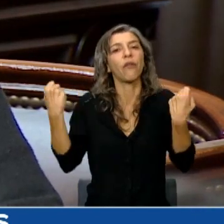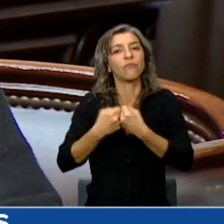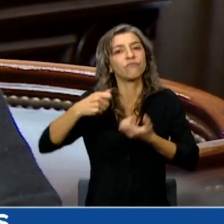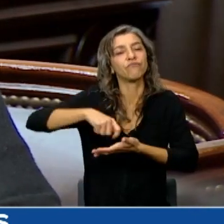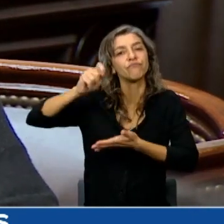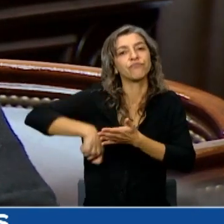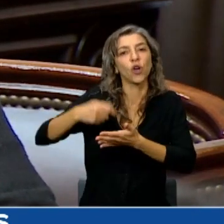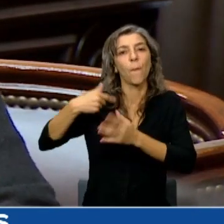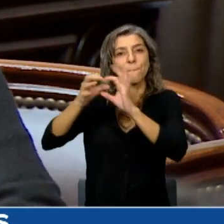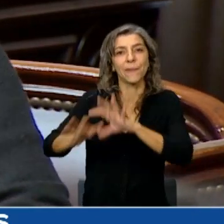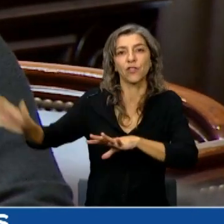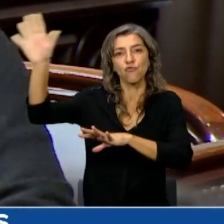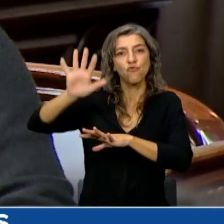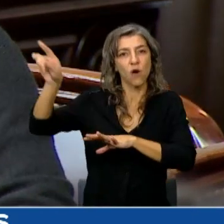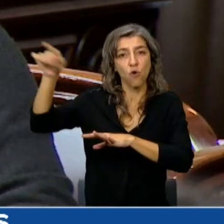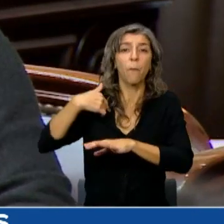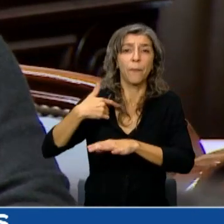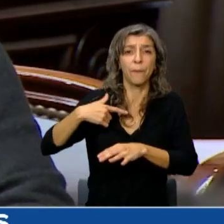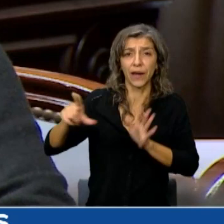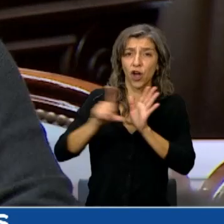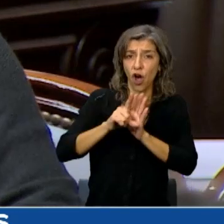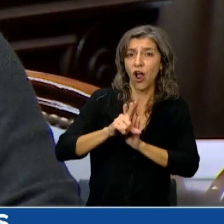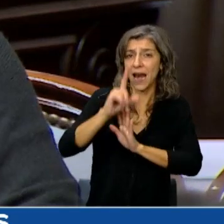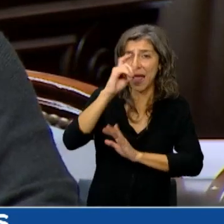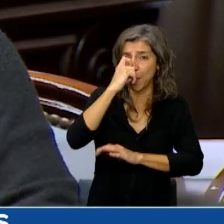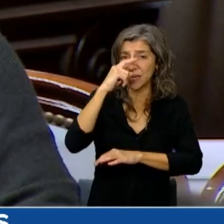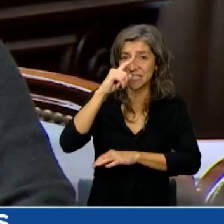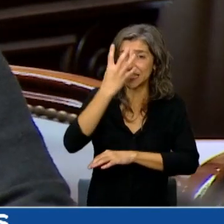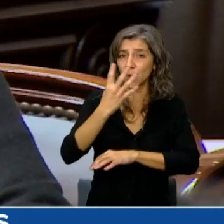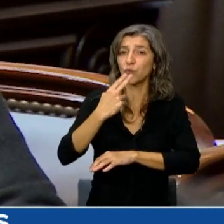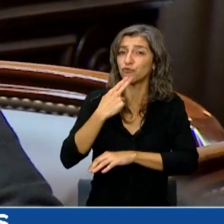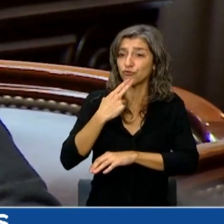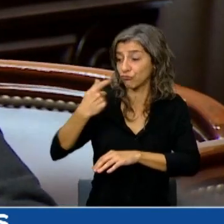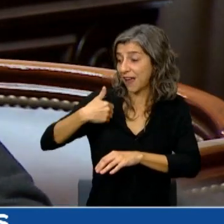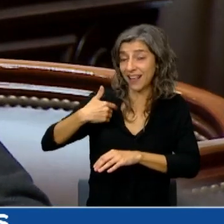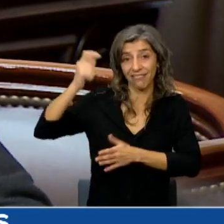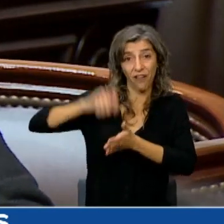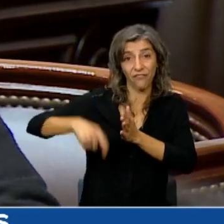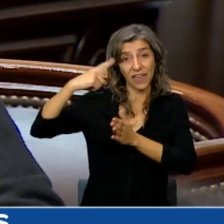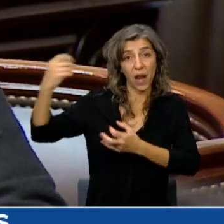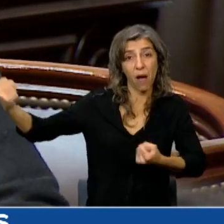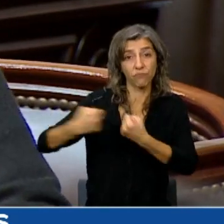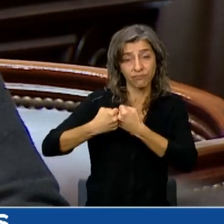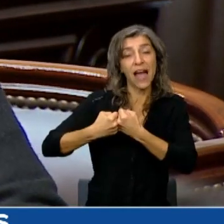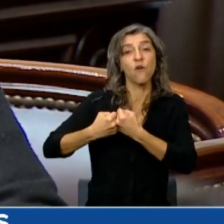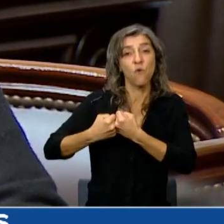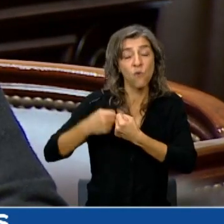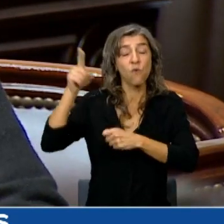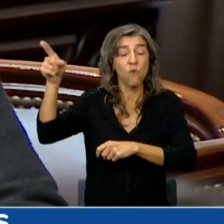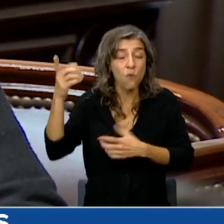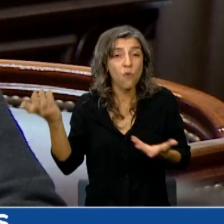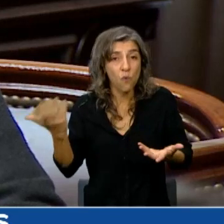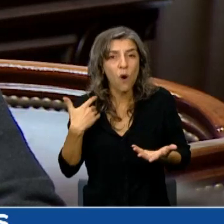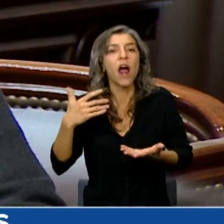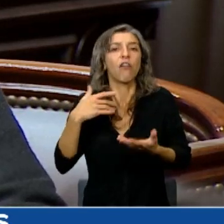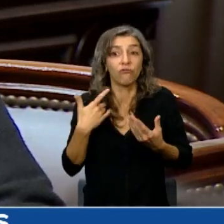Consejo Europeo, aprobado por la Ley Argentina 27411. O sea que lo que estamos haciendo es actuando en tándem con